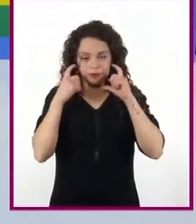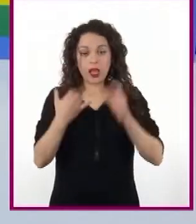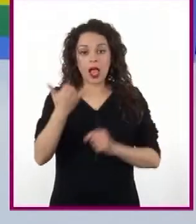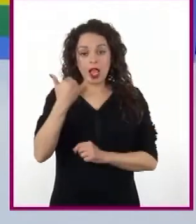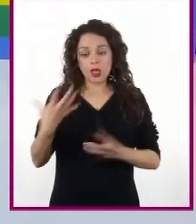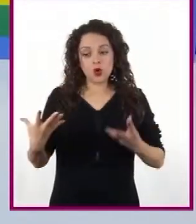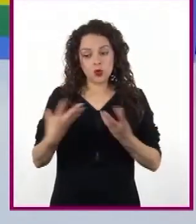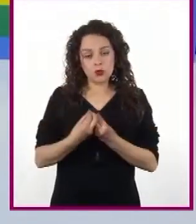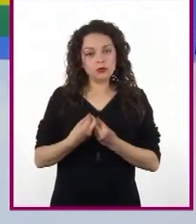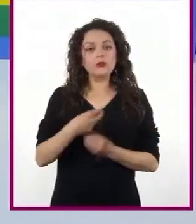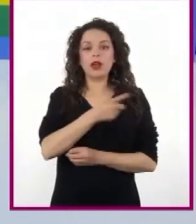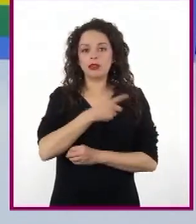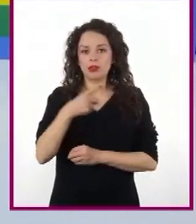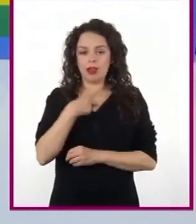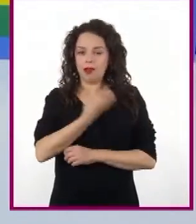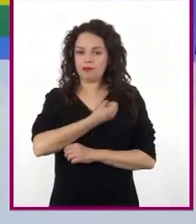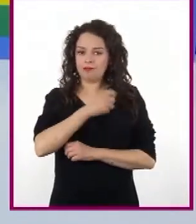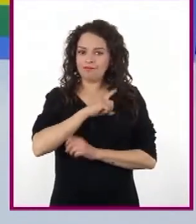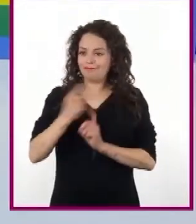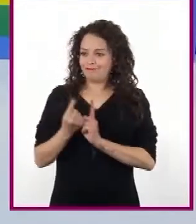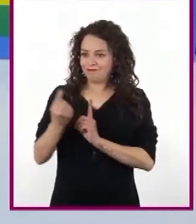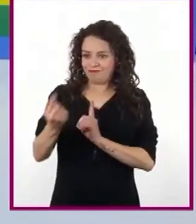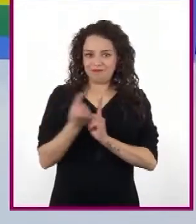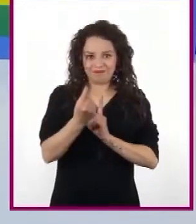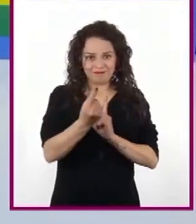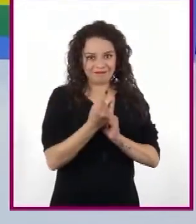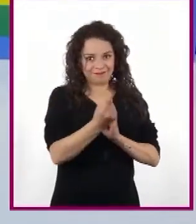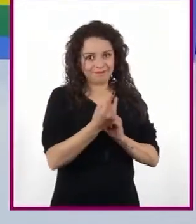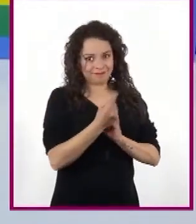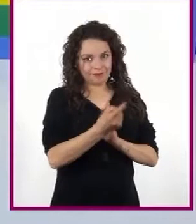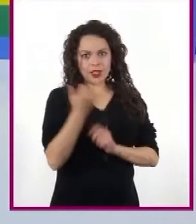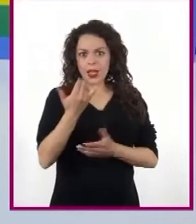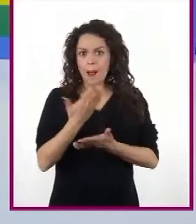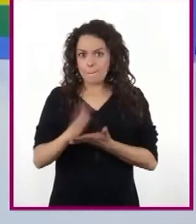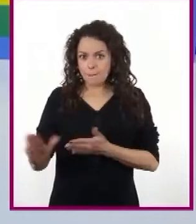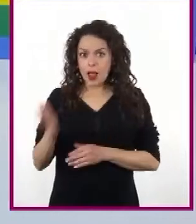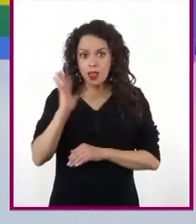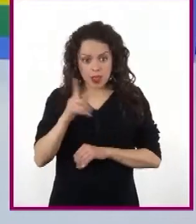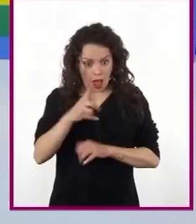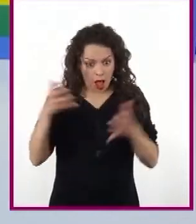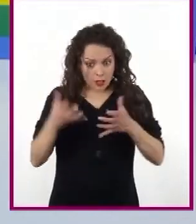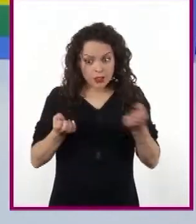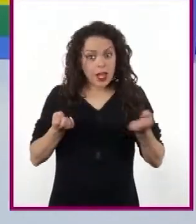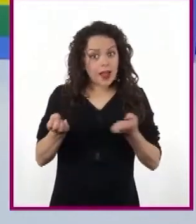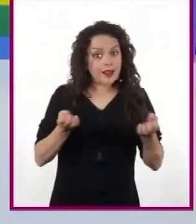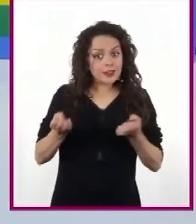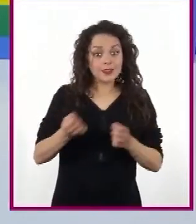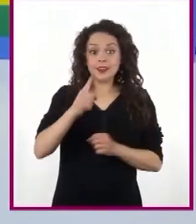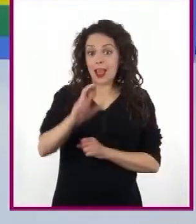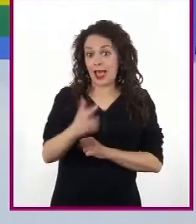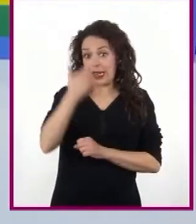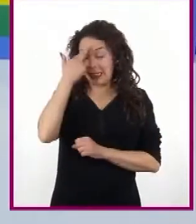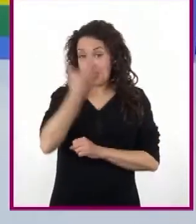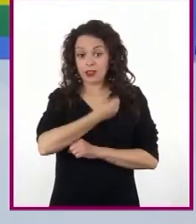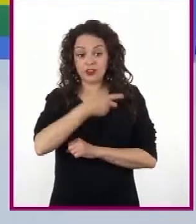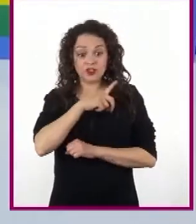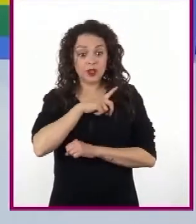sana distancia. Además, ¿ya hicieron algo de ejercicio? Recuerden que la salud es lo